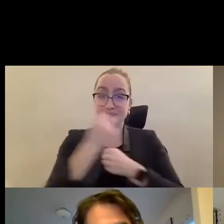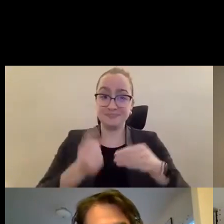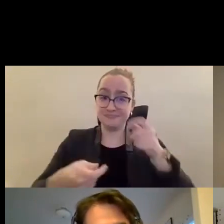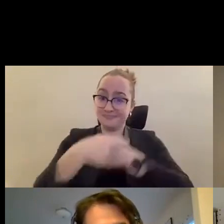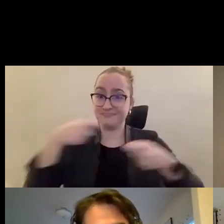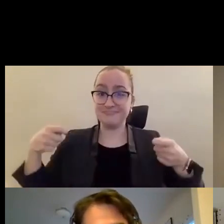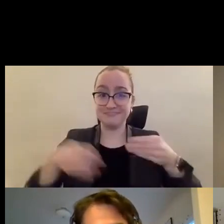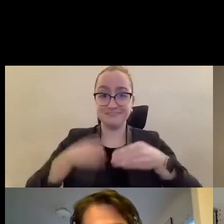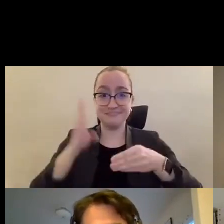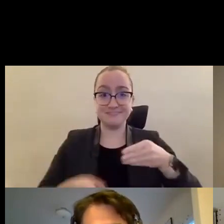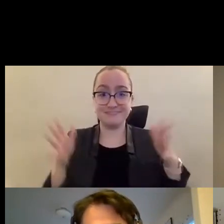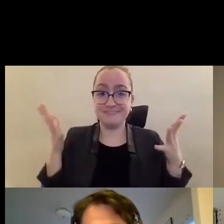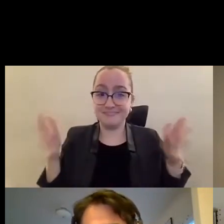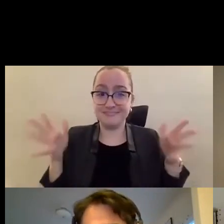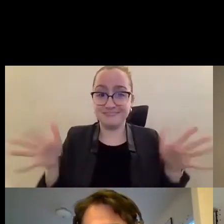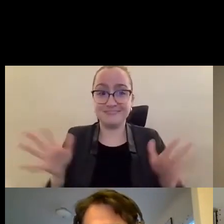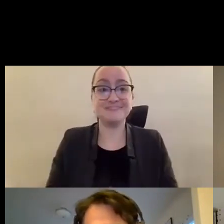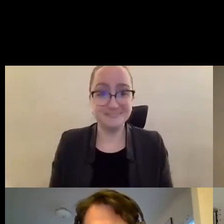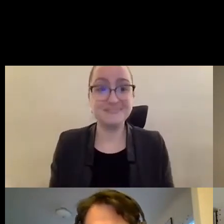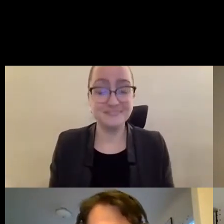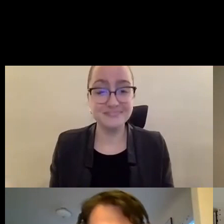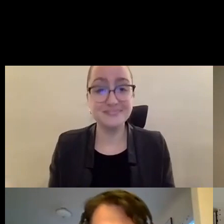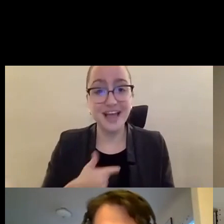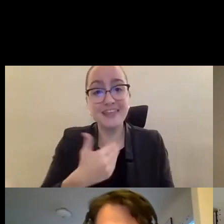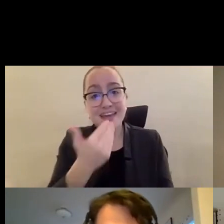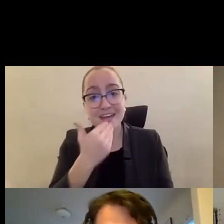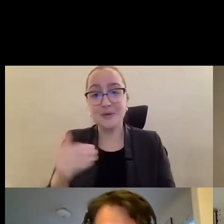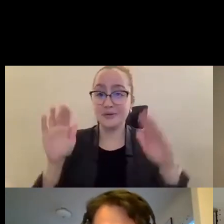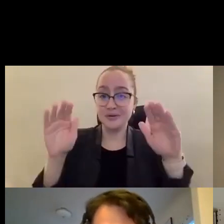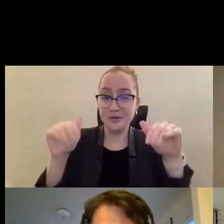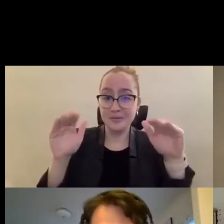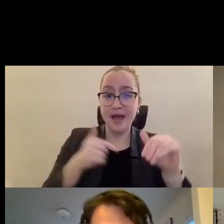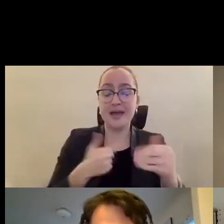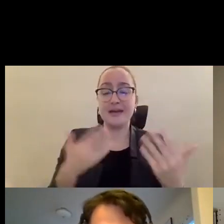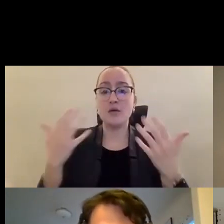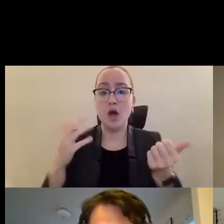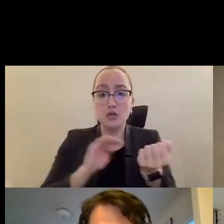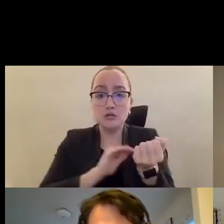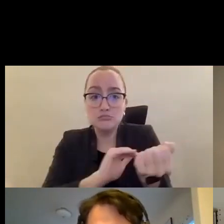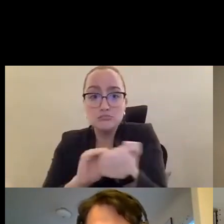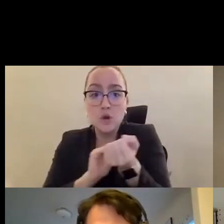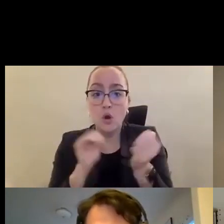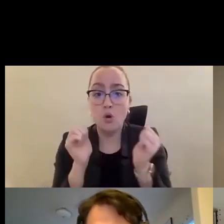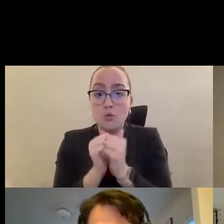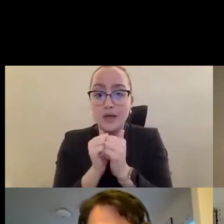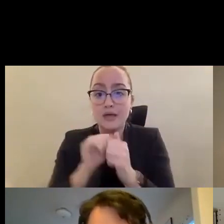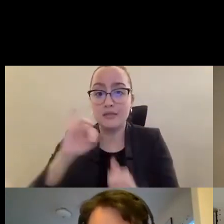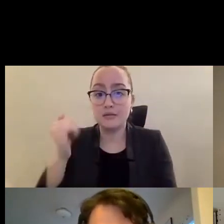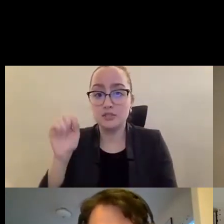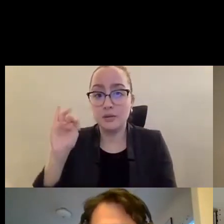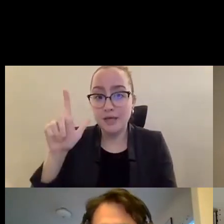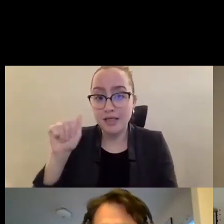los participantes de este evento. Y eso es todo. Muchísimas gracias. Y me